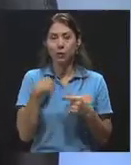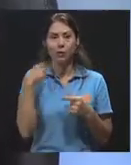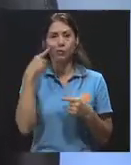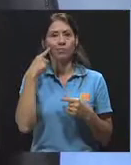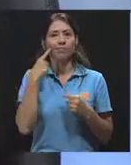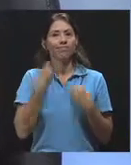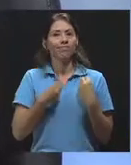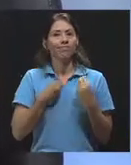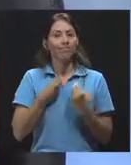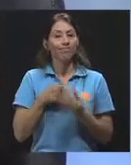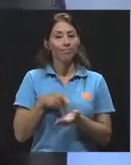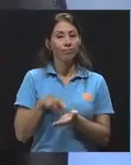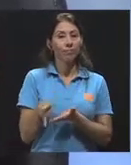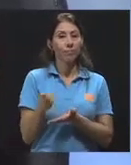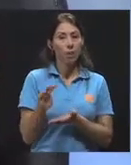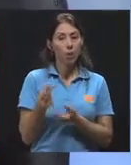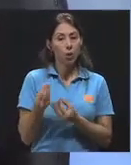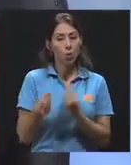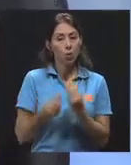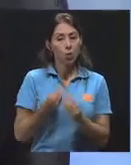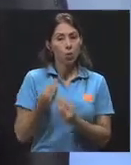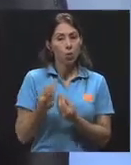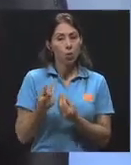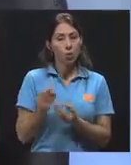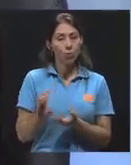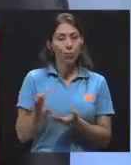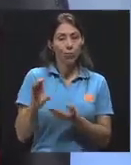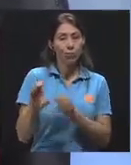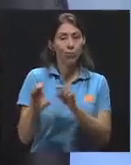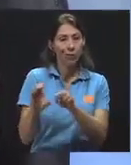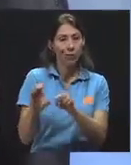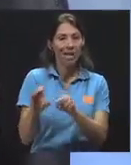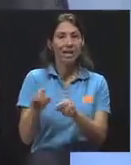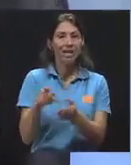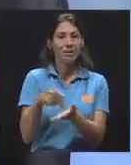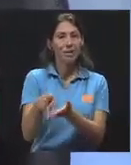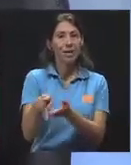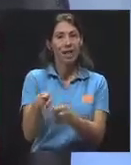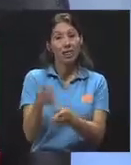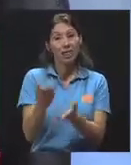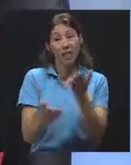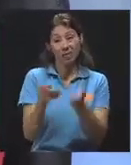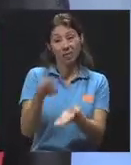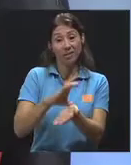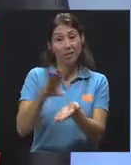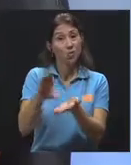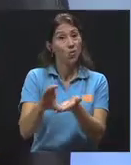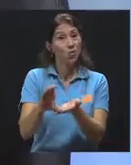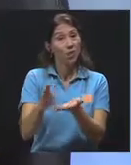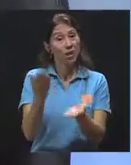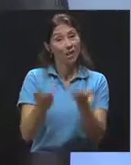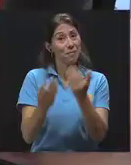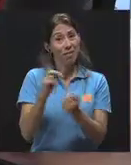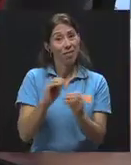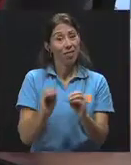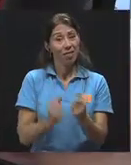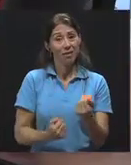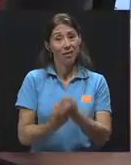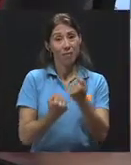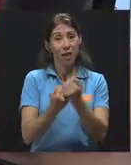dinero en un curso que tal vez no tiene el respaldo. Ustedes saben, hay muchas universidades privadas que